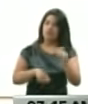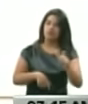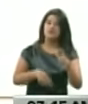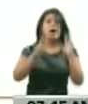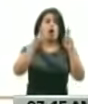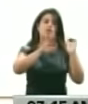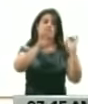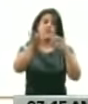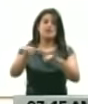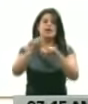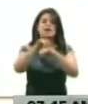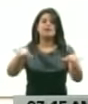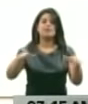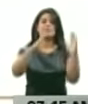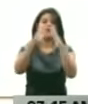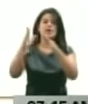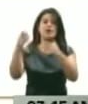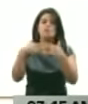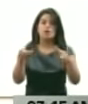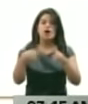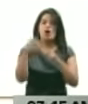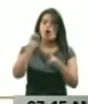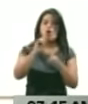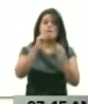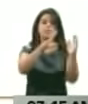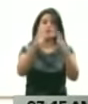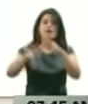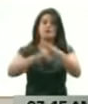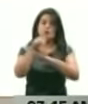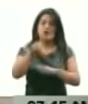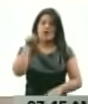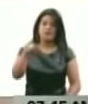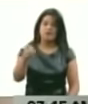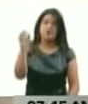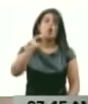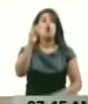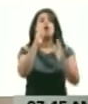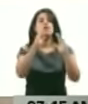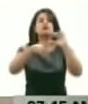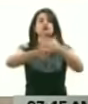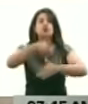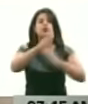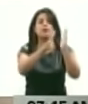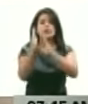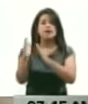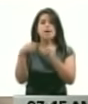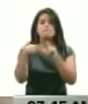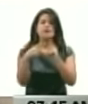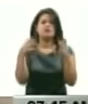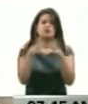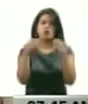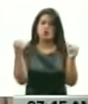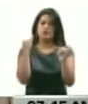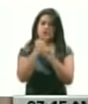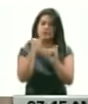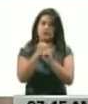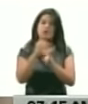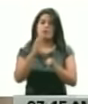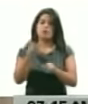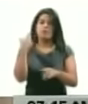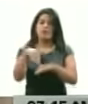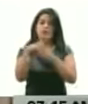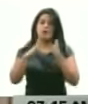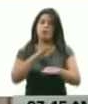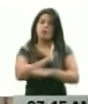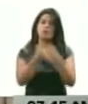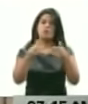a la Red de Bibliotecas Públicas, claro, o a la Biblioteca Nacional, y allí, o a las librerías del sur. O sea, toda la plataforma que tiene el Ministerio del Poder Popular